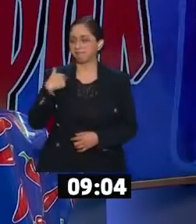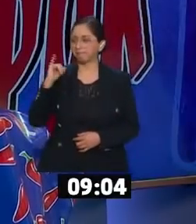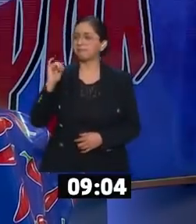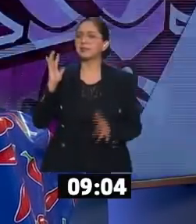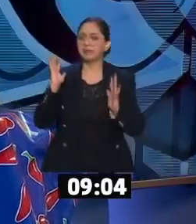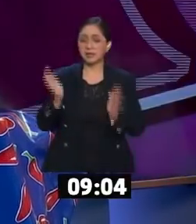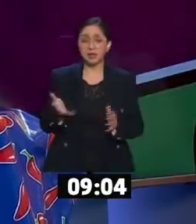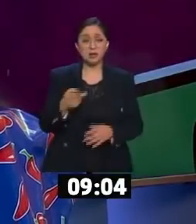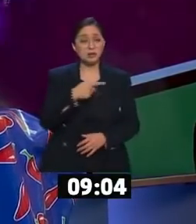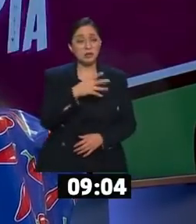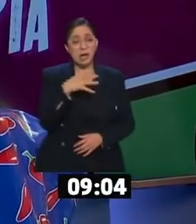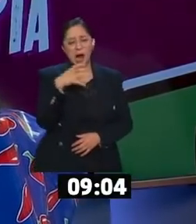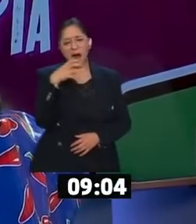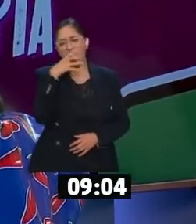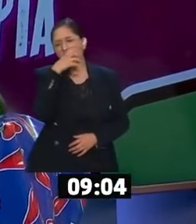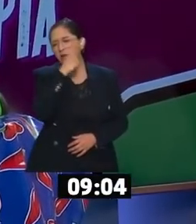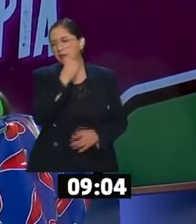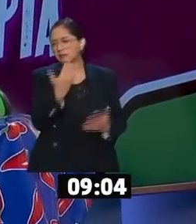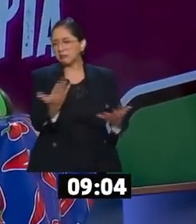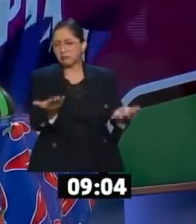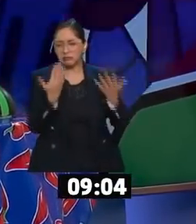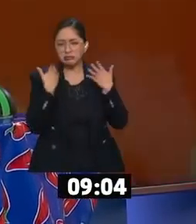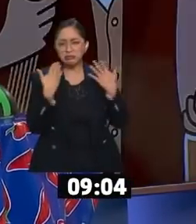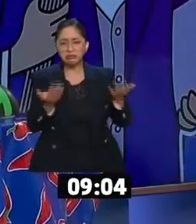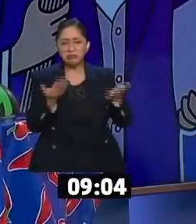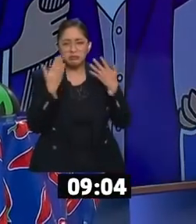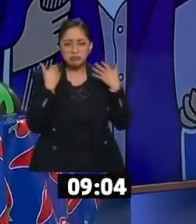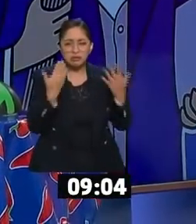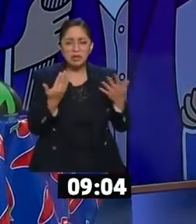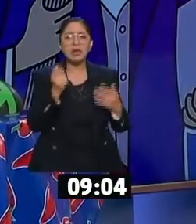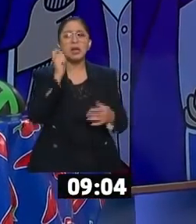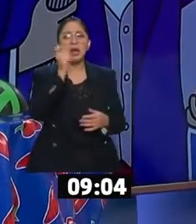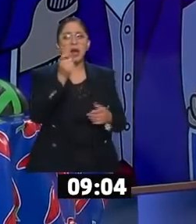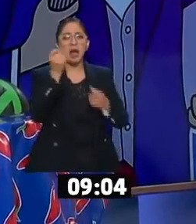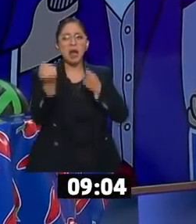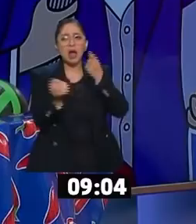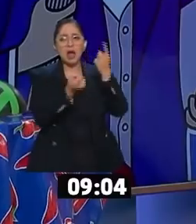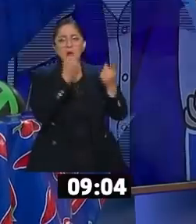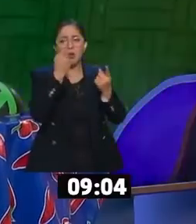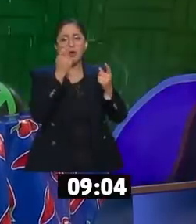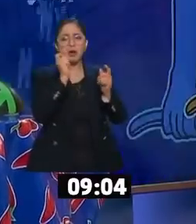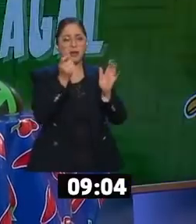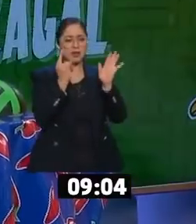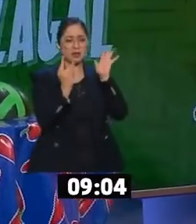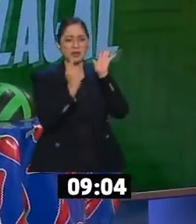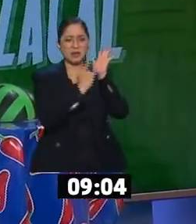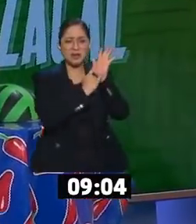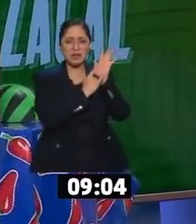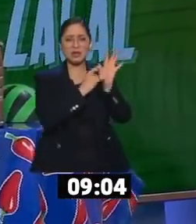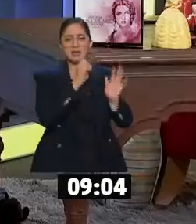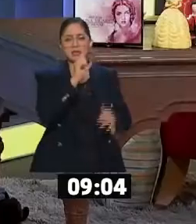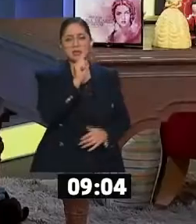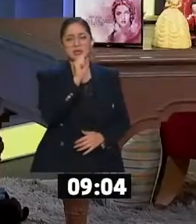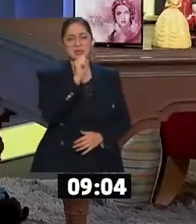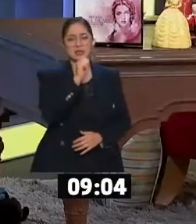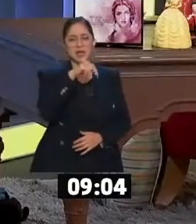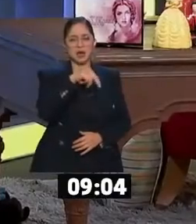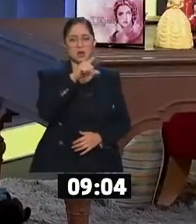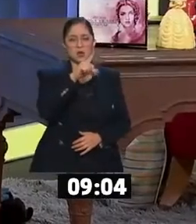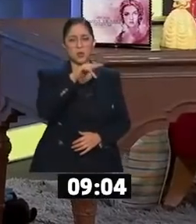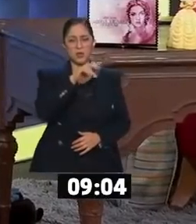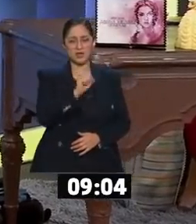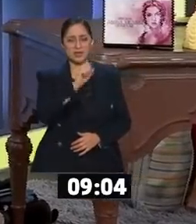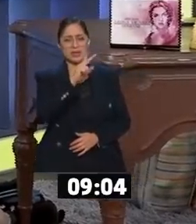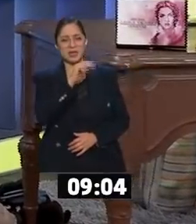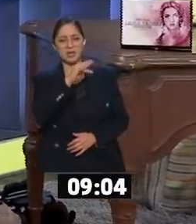Cuando hace calor es un calor. Hay hasta calcamonía, señora, Ajá. que dicen San Luis Río Colorado, el lugar más caliente del planeta. Ay, ¿Qué sí.